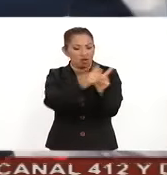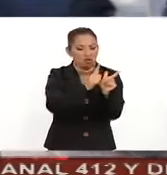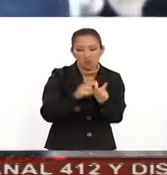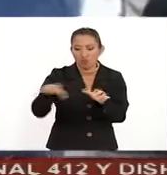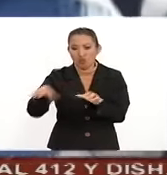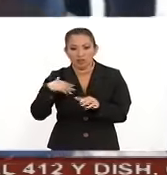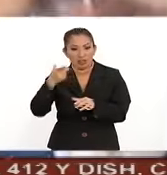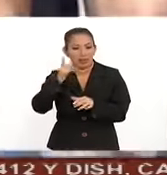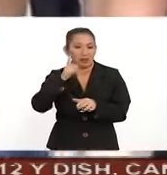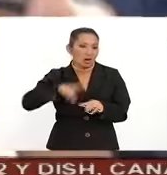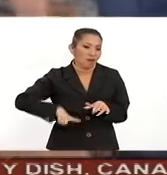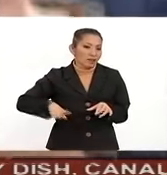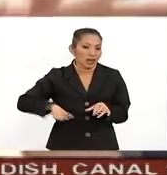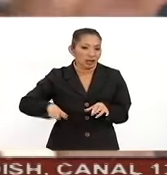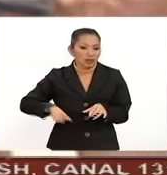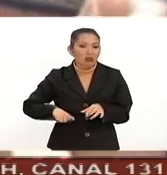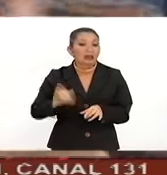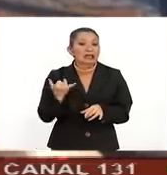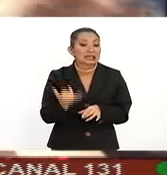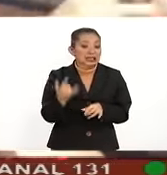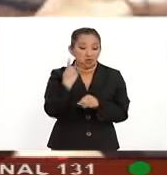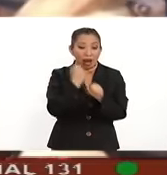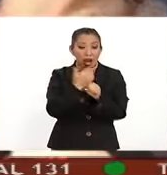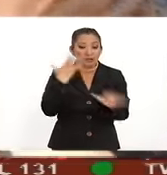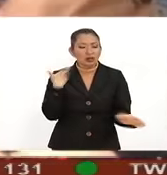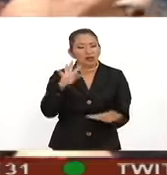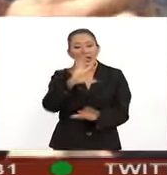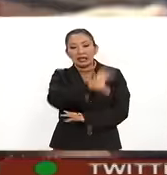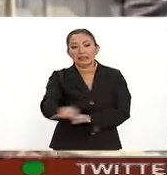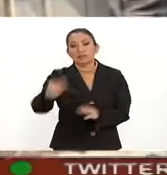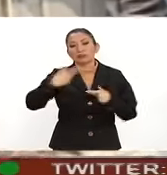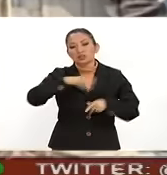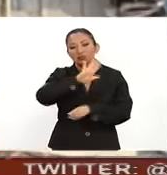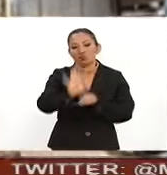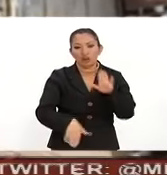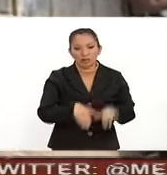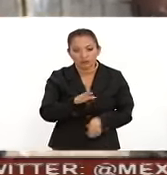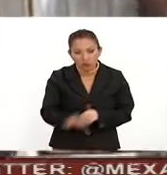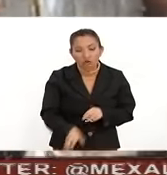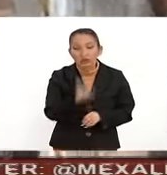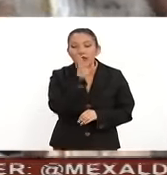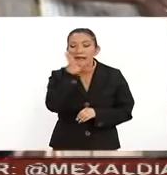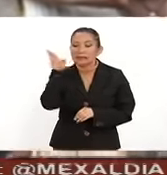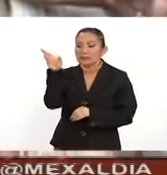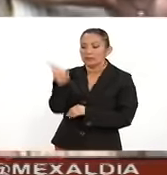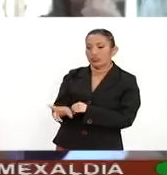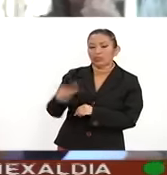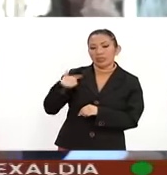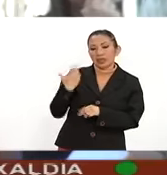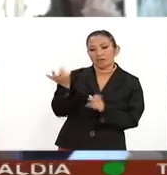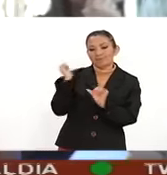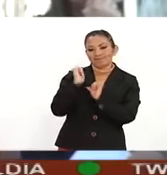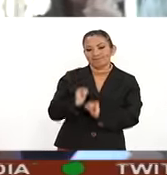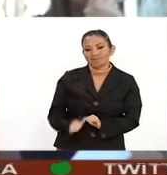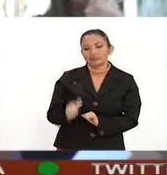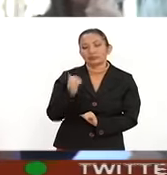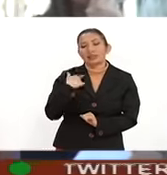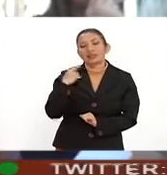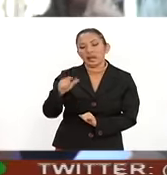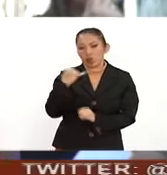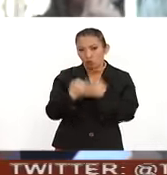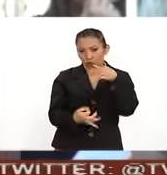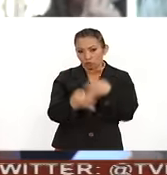y las autoridades, y que tan solo el año pasado dejaron más de 500 personas muertas. En respuesta, el ministro de Justicia salvadoreño